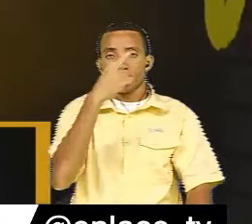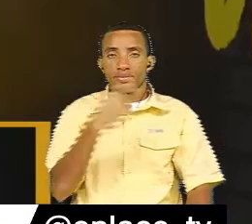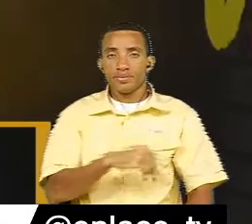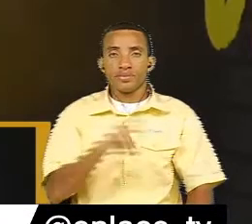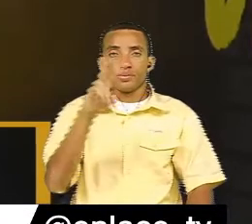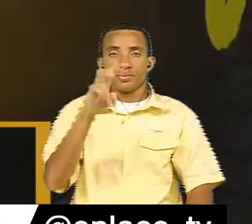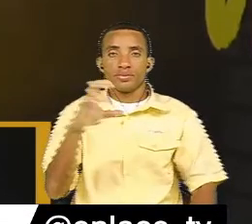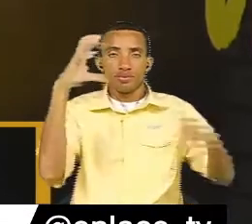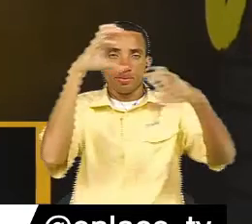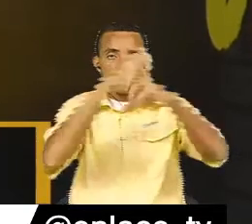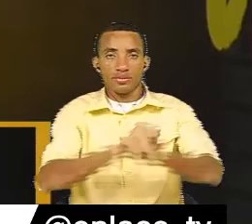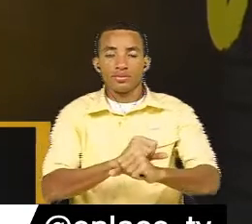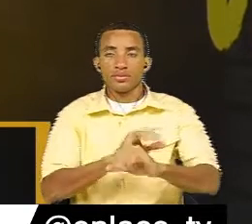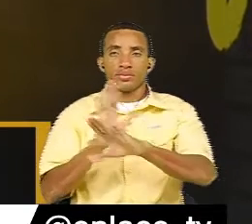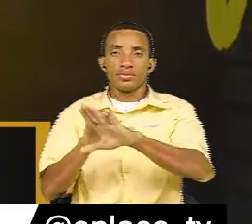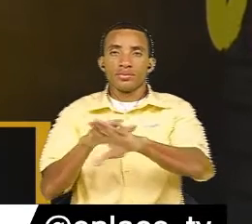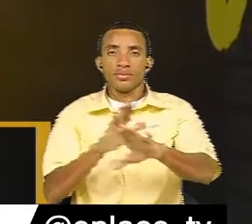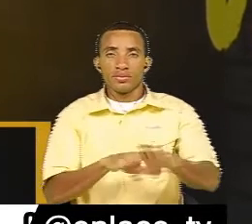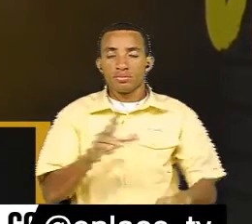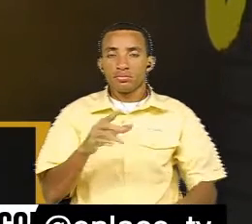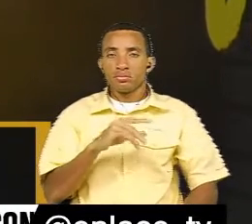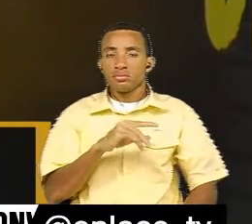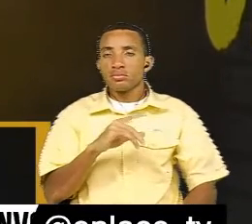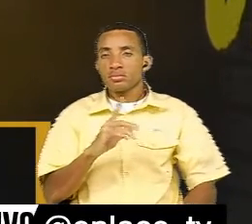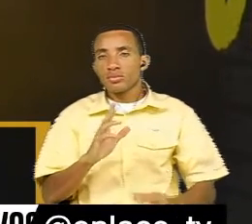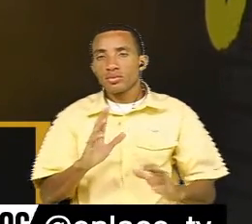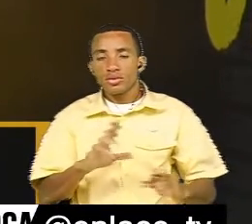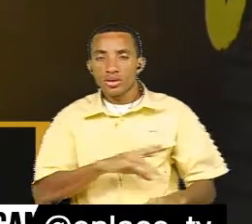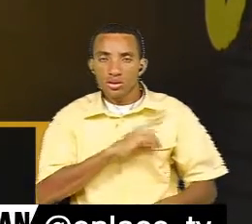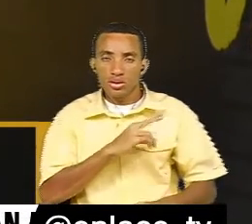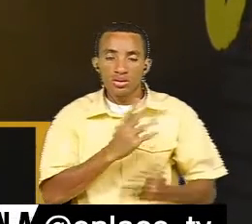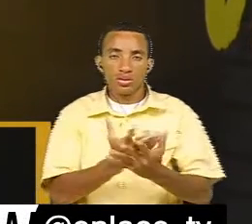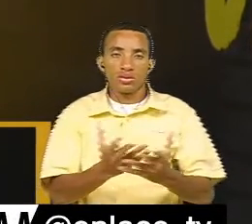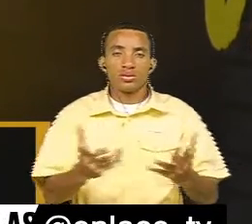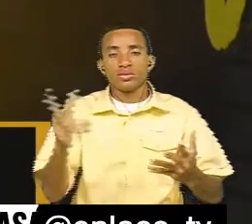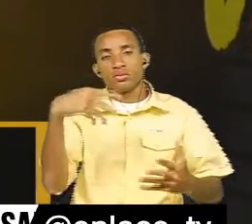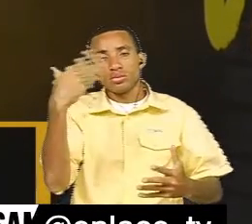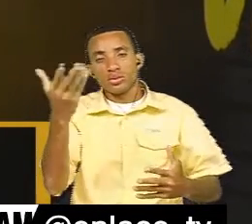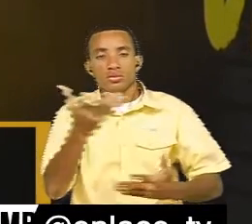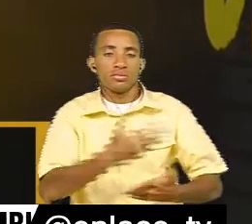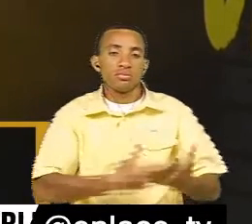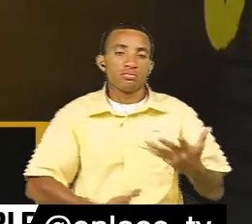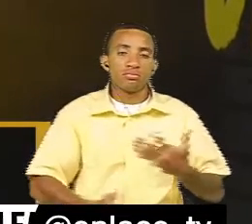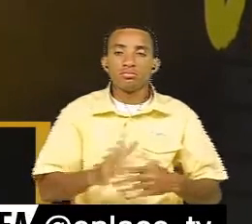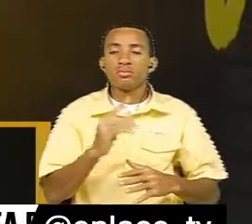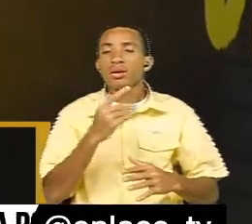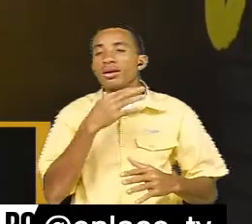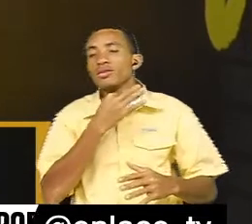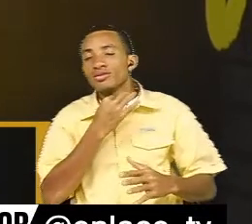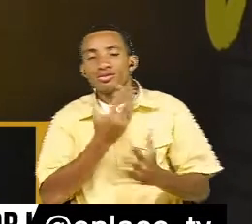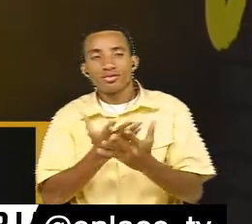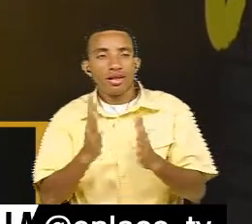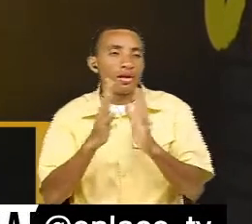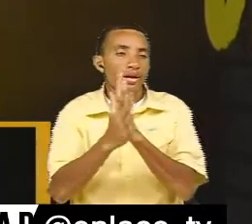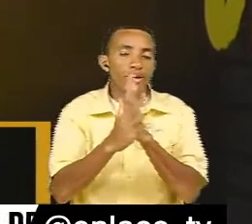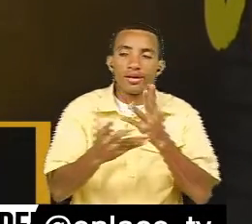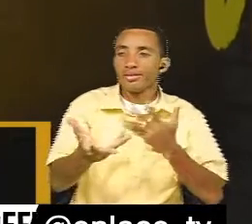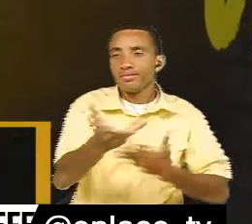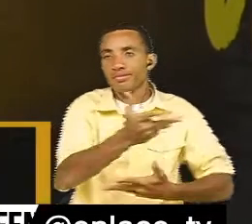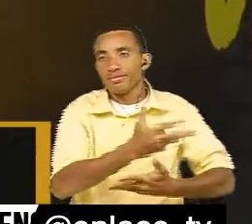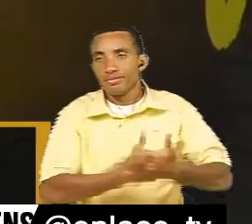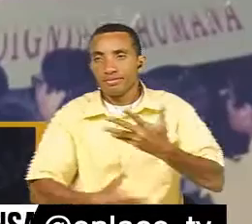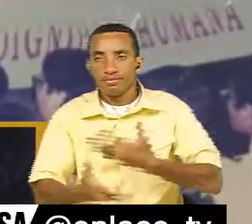para llevar a cabo los oficios religiosos y luego un compartir de anécdotas y de testimonios y experiencias de vida